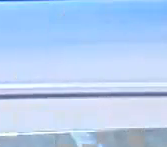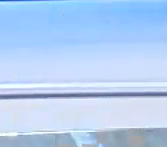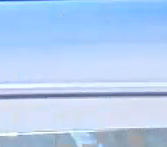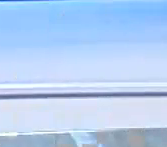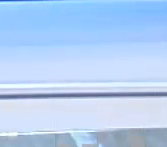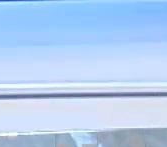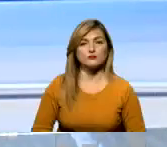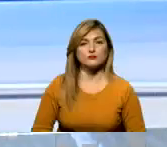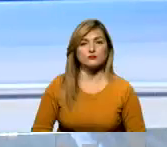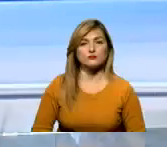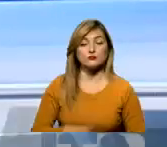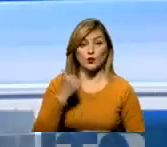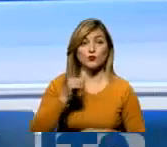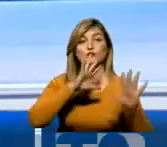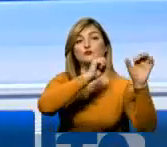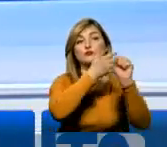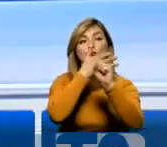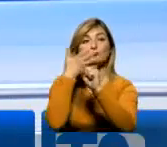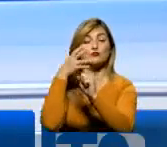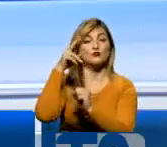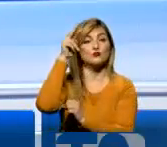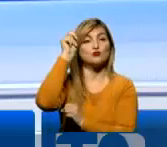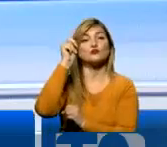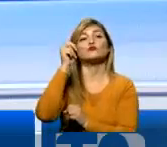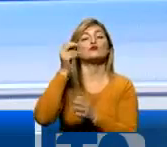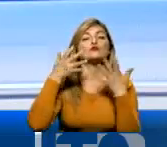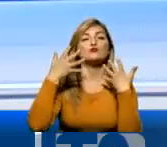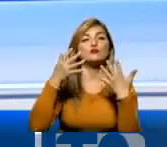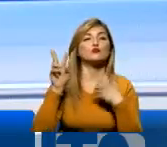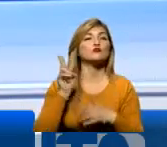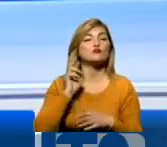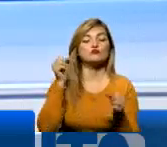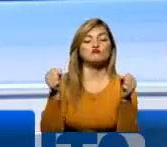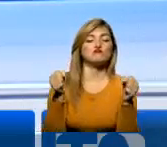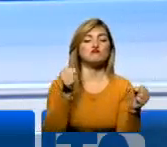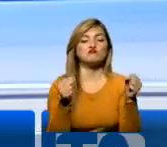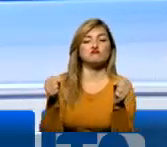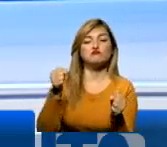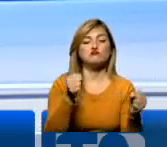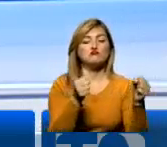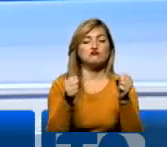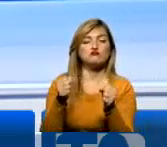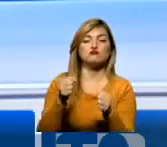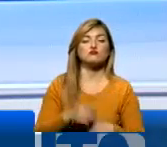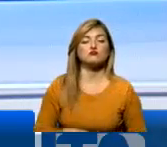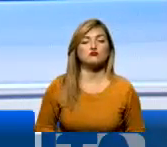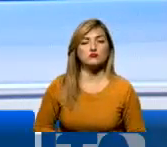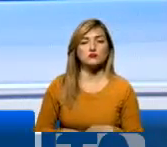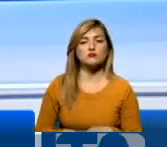Ayer fue secuestrado un abogado en el norte de Guayaquil. La víctima se movilizaba en su vehículo por el sector de Lomas de Urdesa.